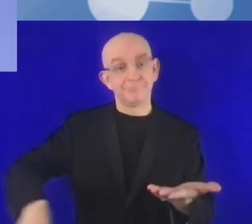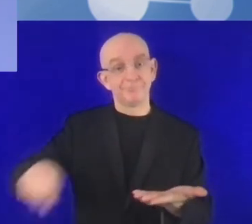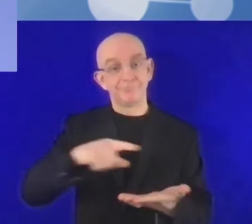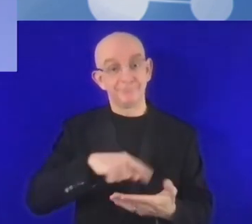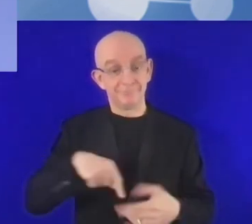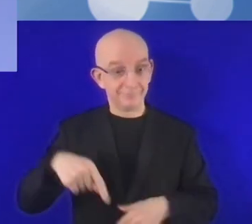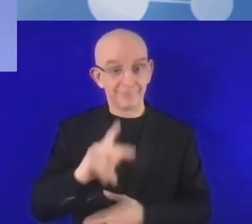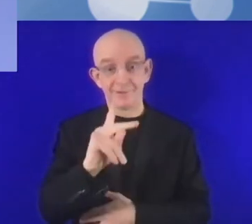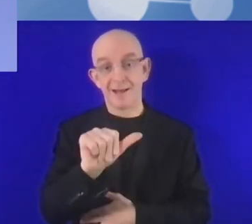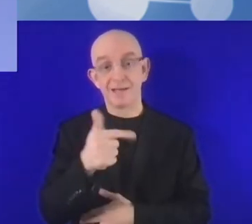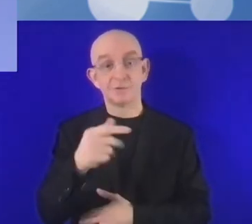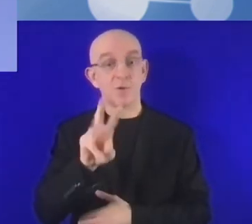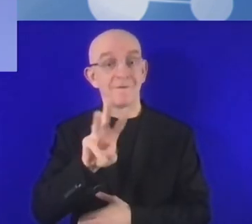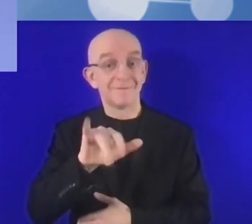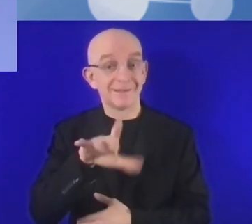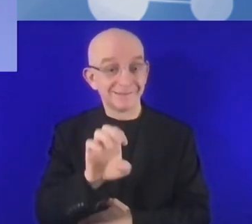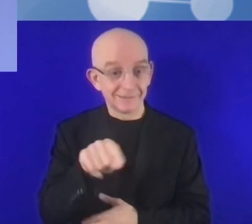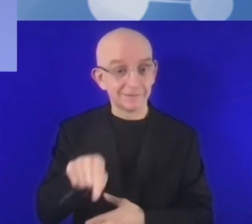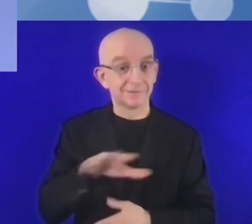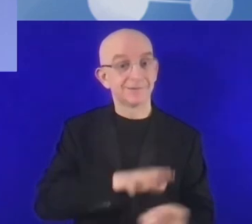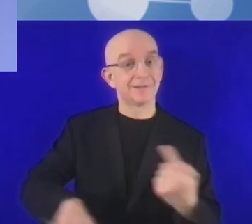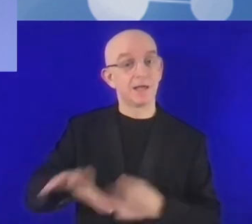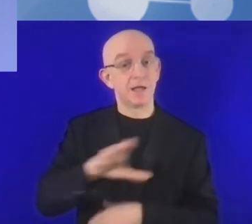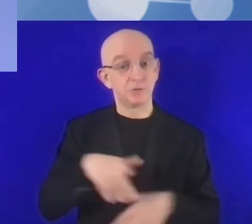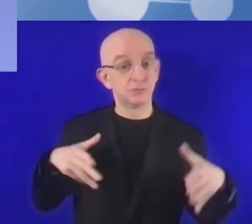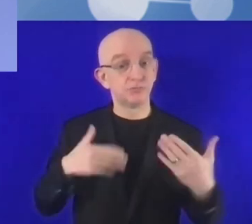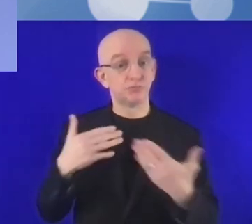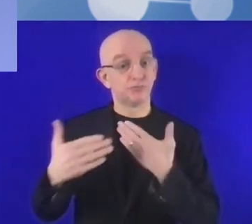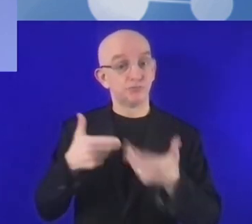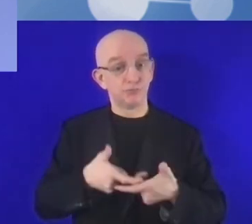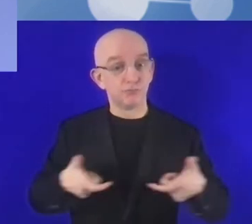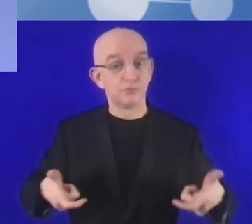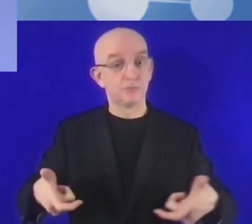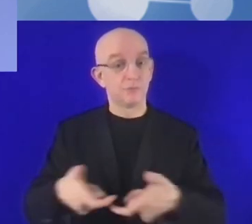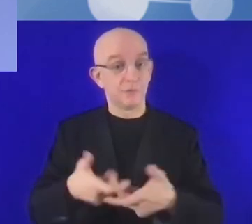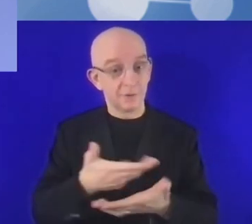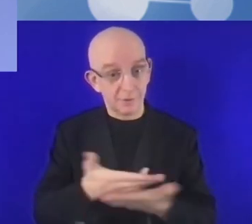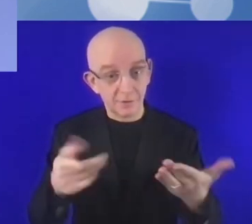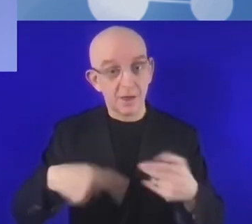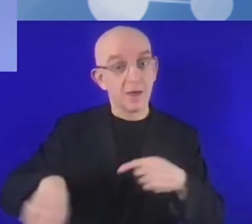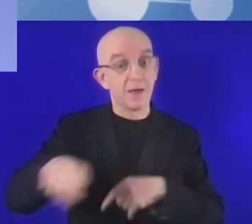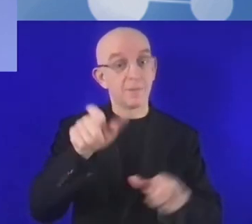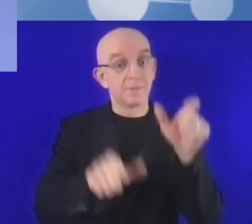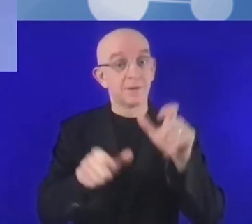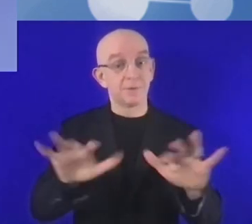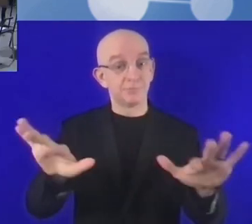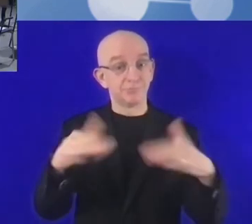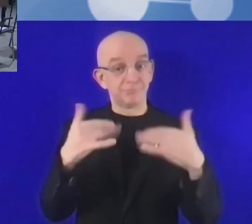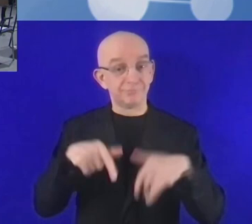Muchas gracias, señores y señoras, por participar en esta ceremonia aquí en Katowice y